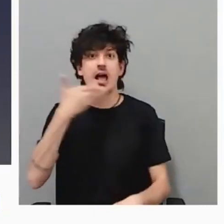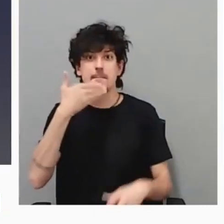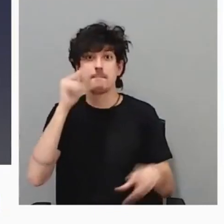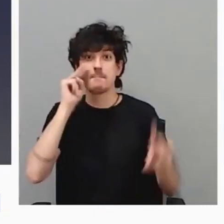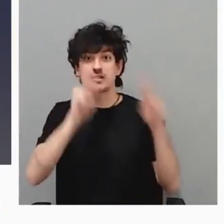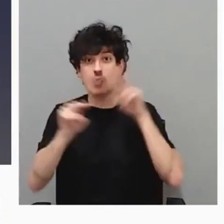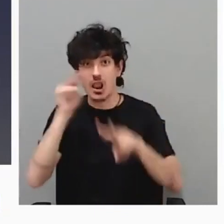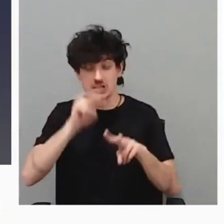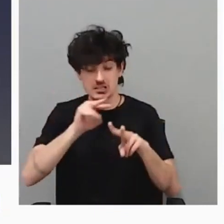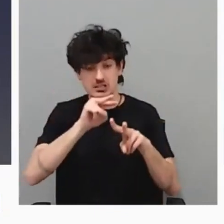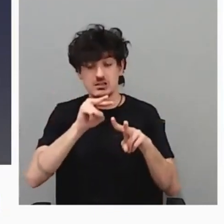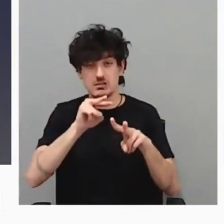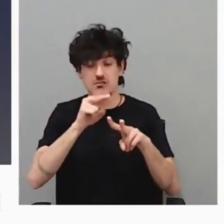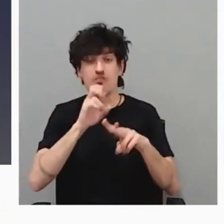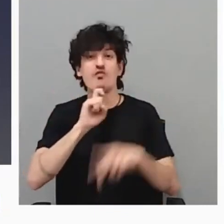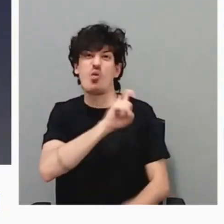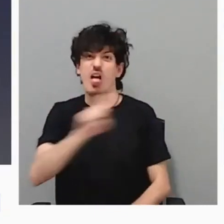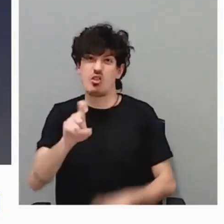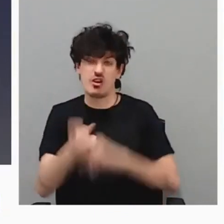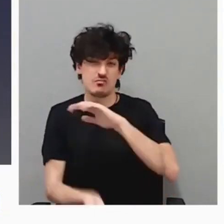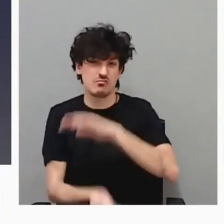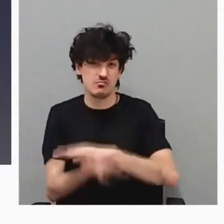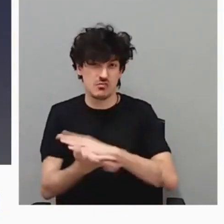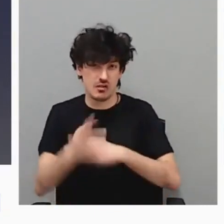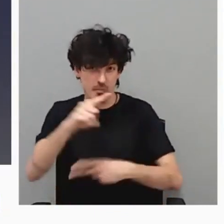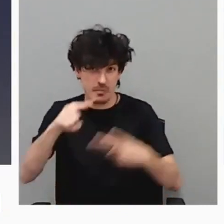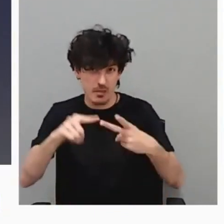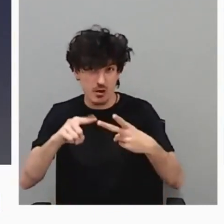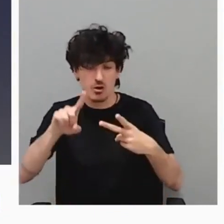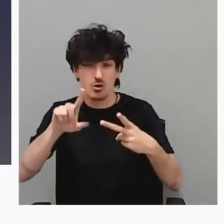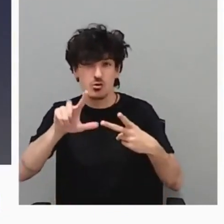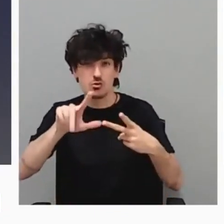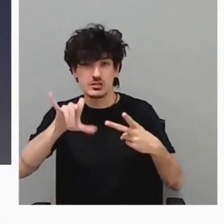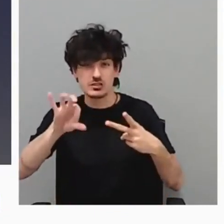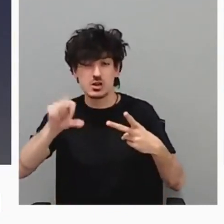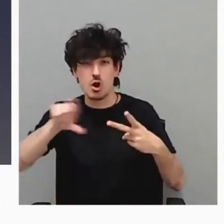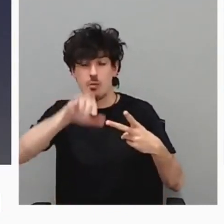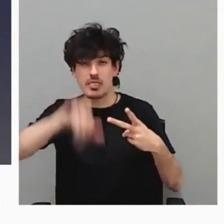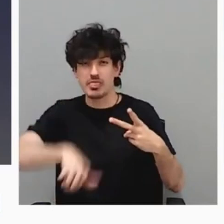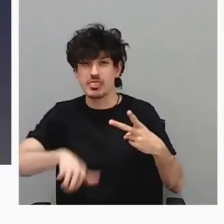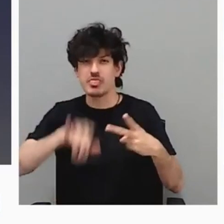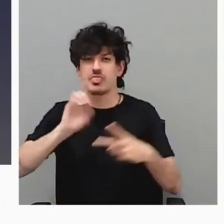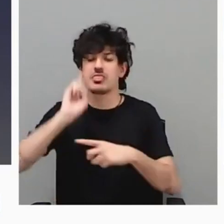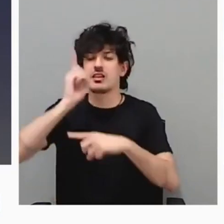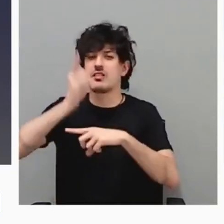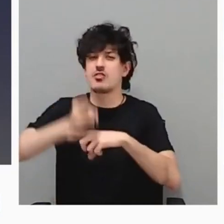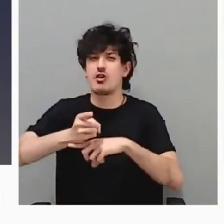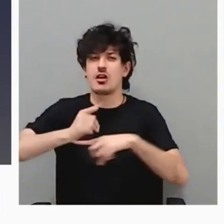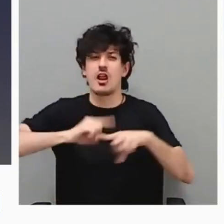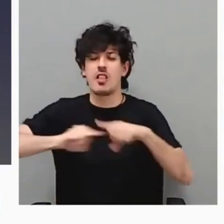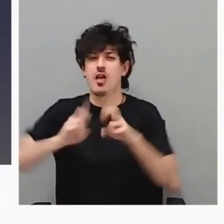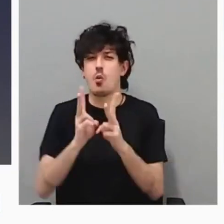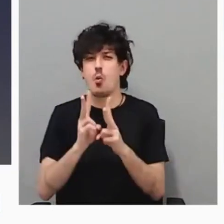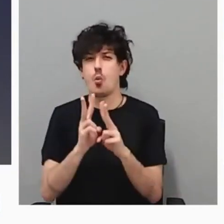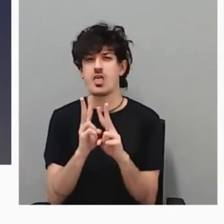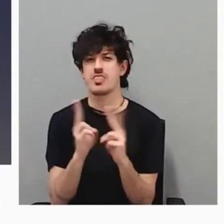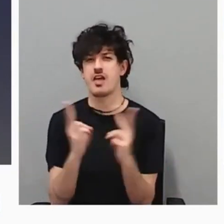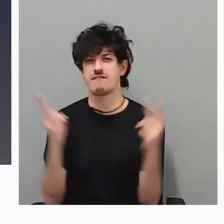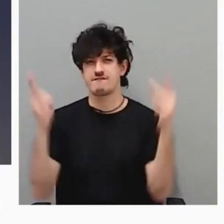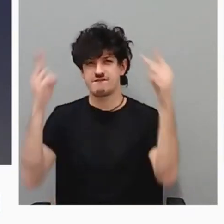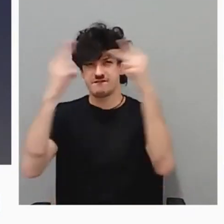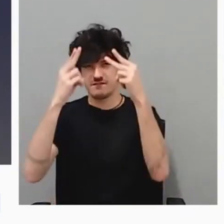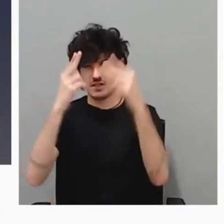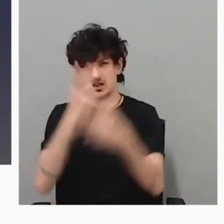Luis, que lo tenéis allí, López es el director de Innovación, Tecnología y Datos de UNICEF España. Y